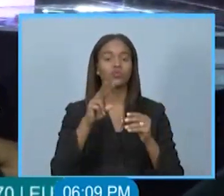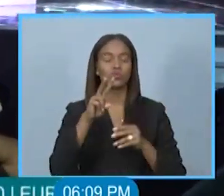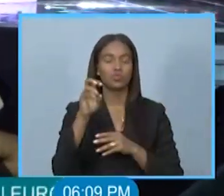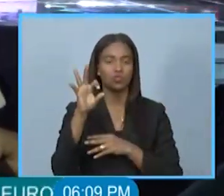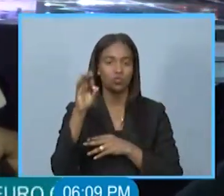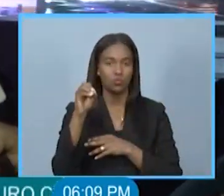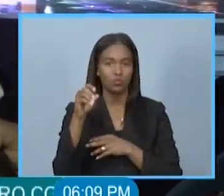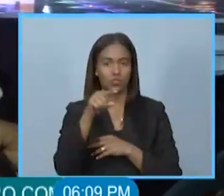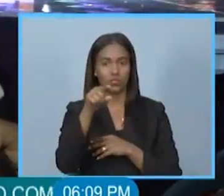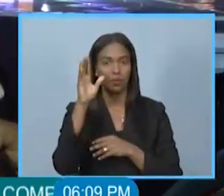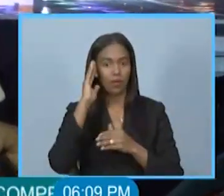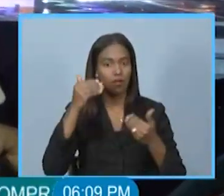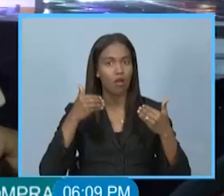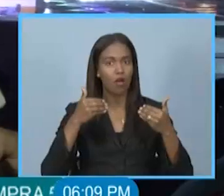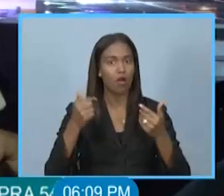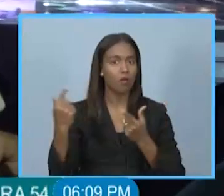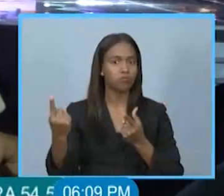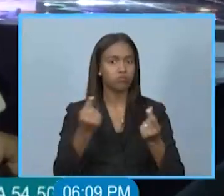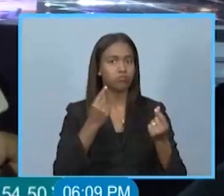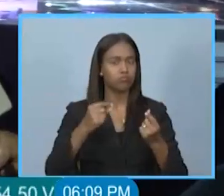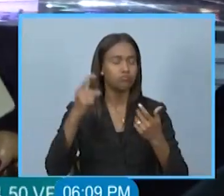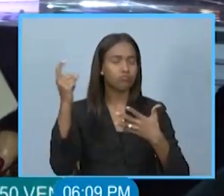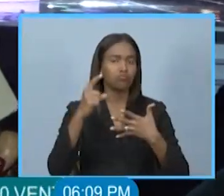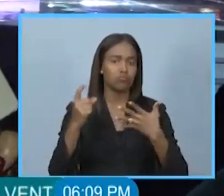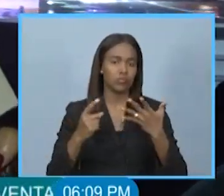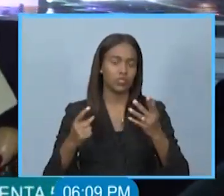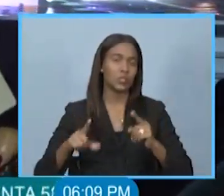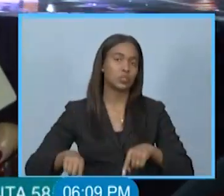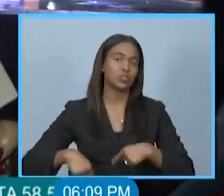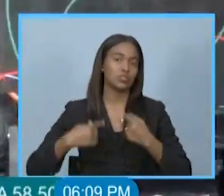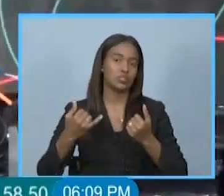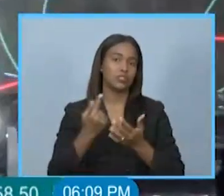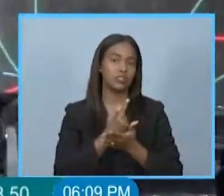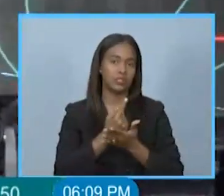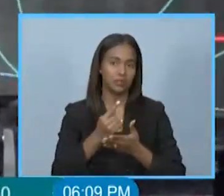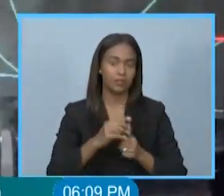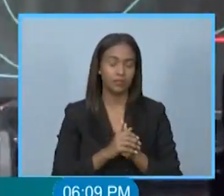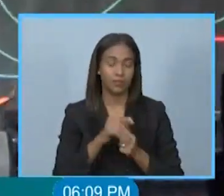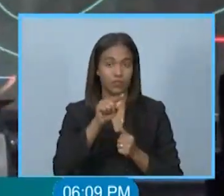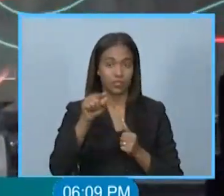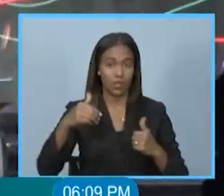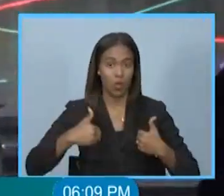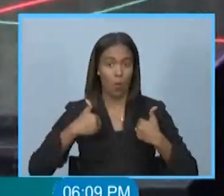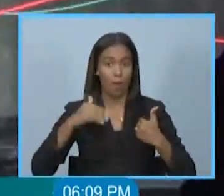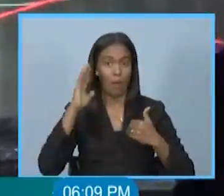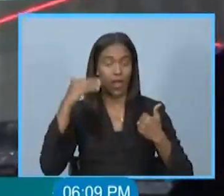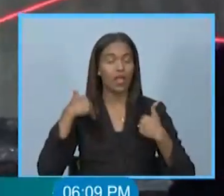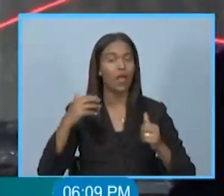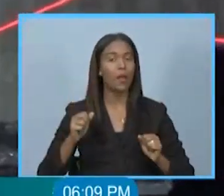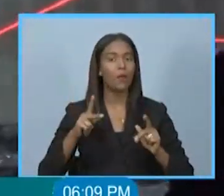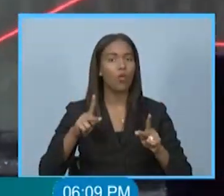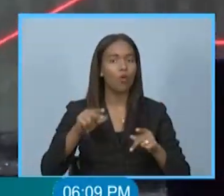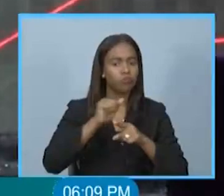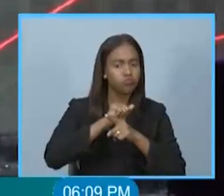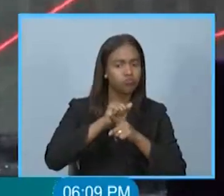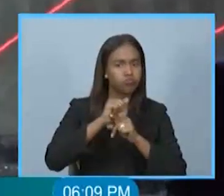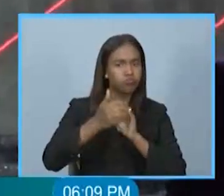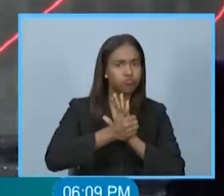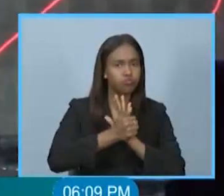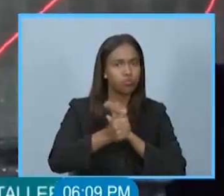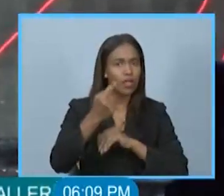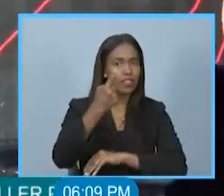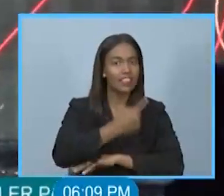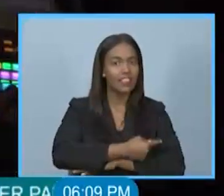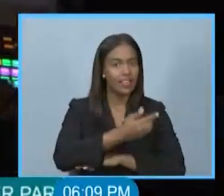y van a estar desarrollando una serie de actividades durante esta semana estos jóvenes tendrán la oportunidad de entrenar El Talento Durante